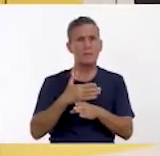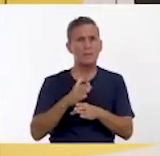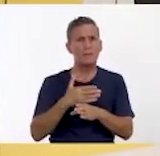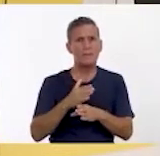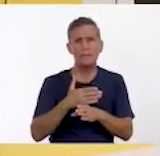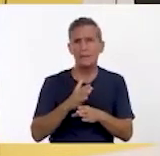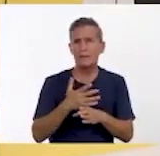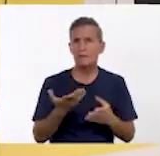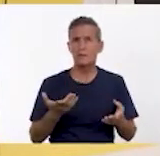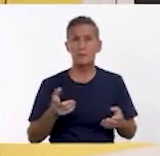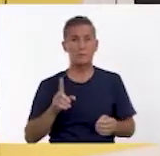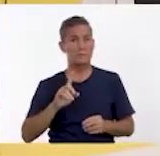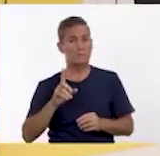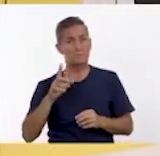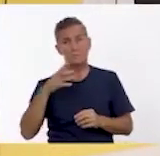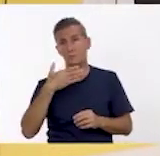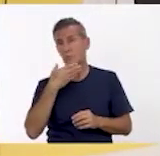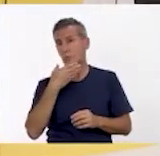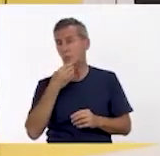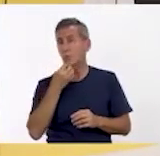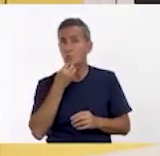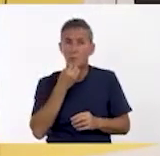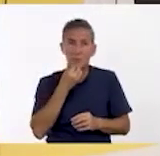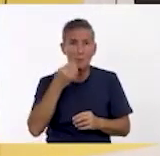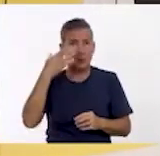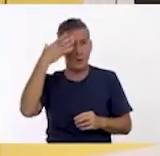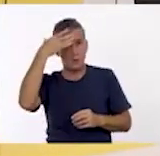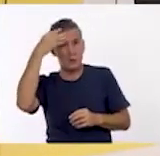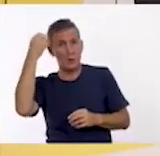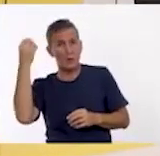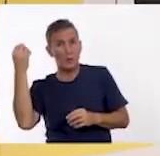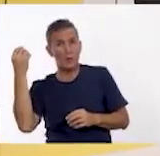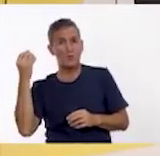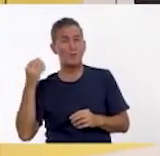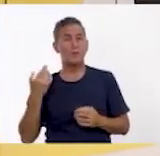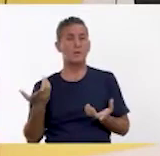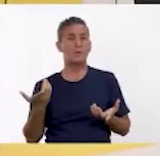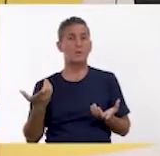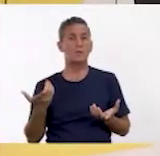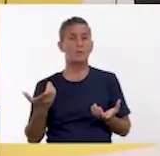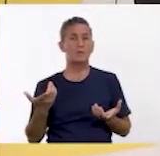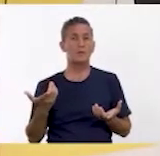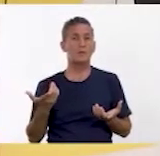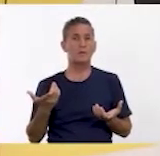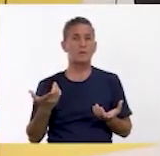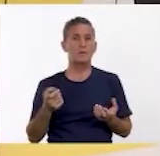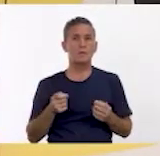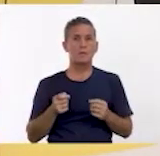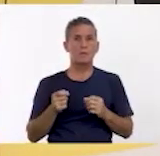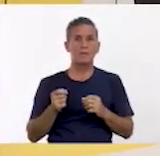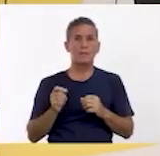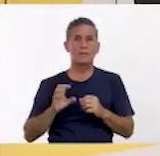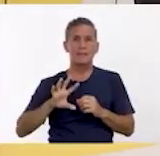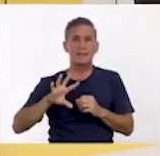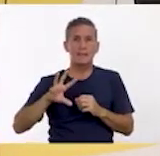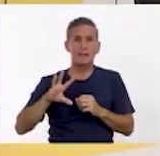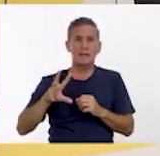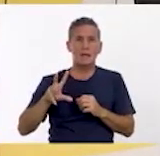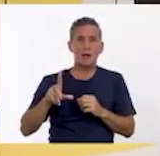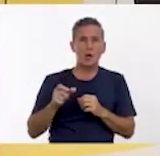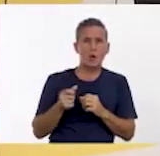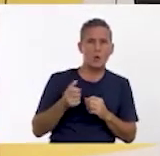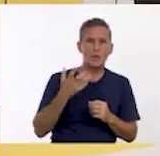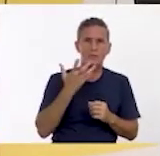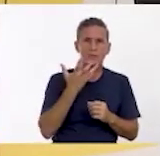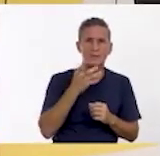se nos puede olvidar hablar de la trata de personas. Ahí nosotros los docentes debemos